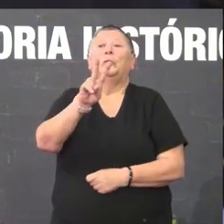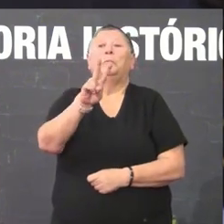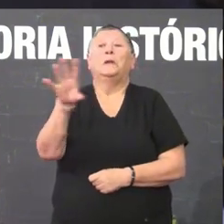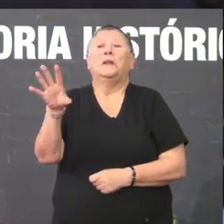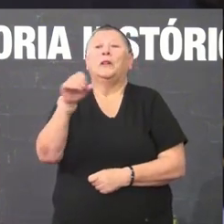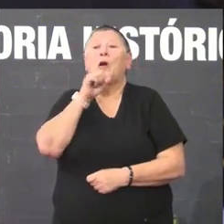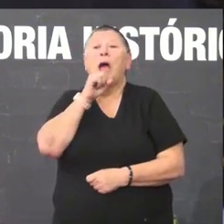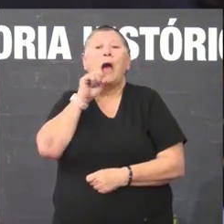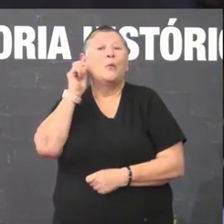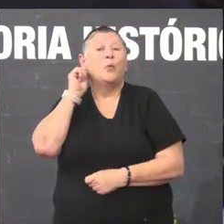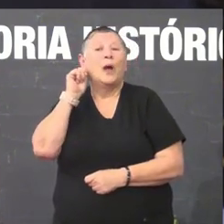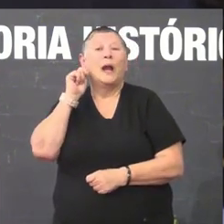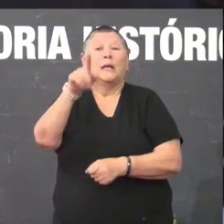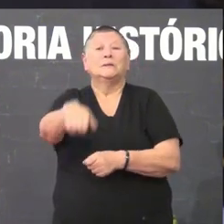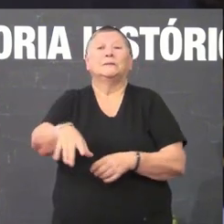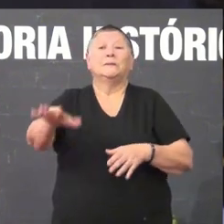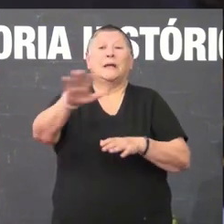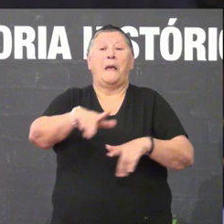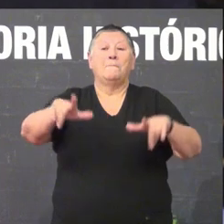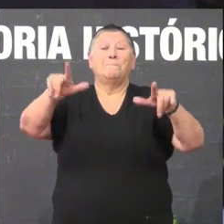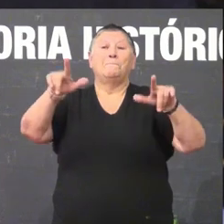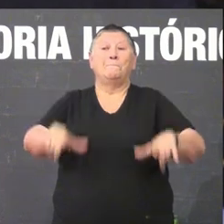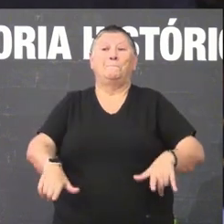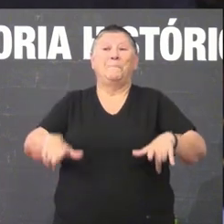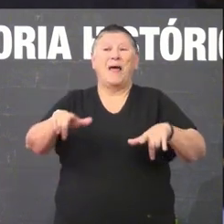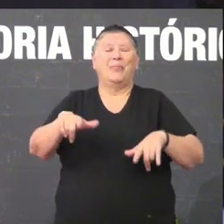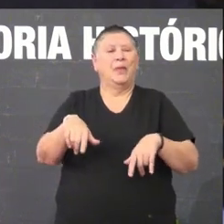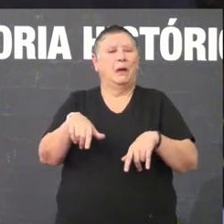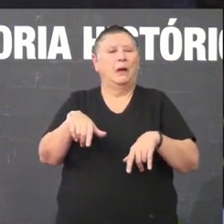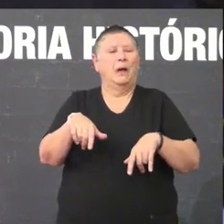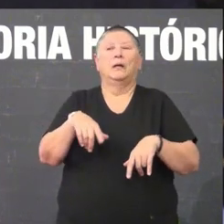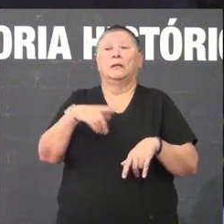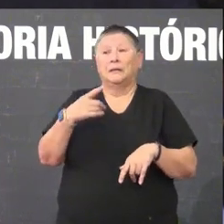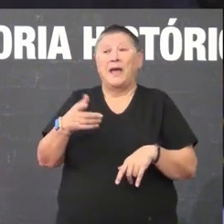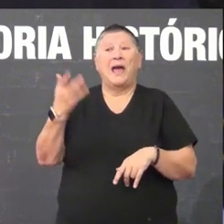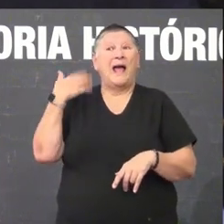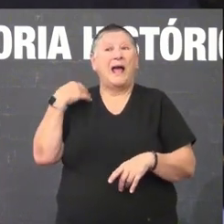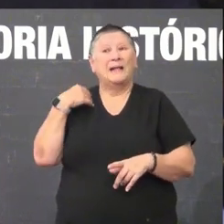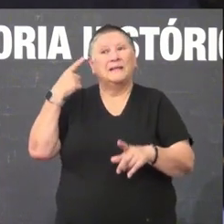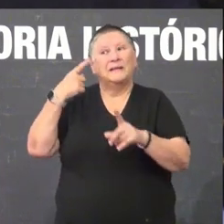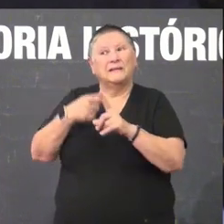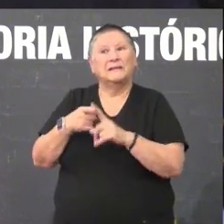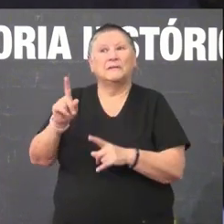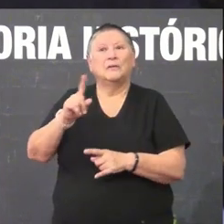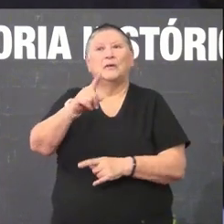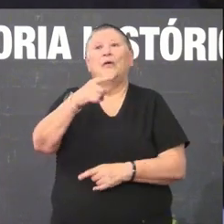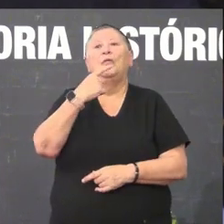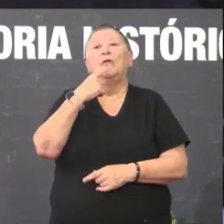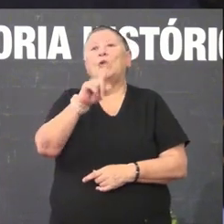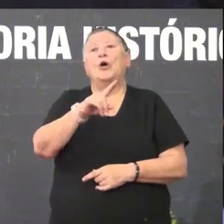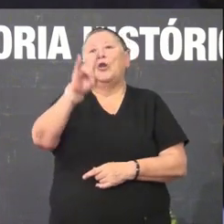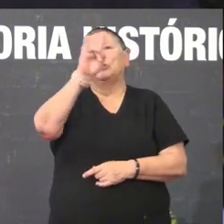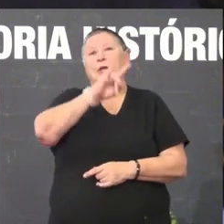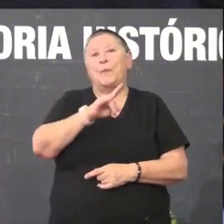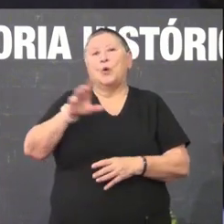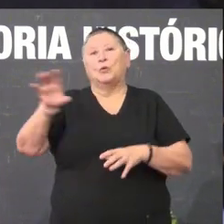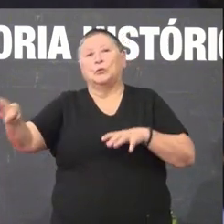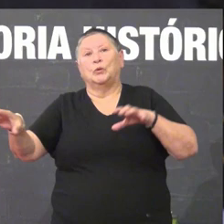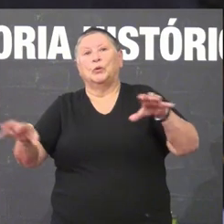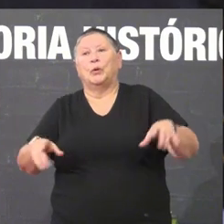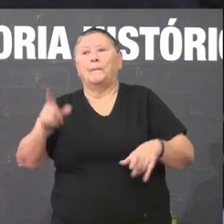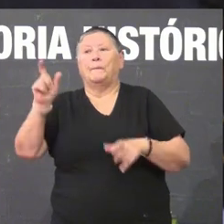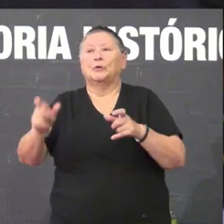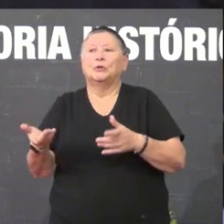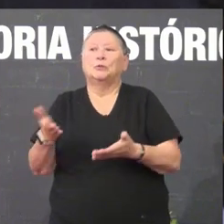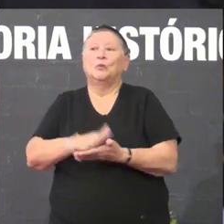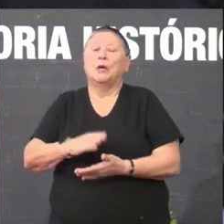Mayo dando vueltas a la plaza No cuando el relato vigente era otro cuando el relato vigente era el de los dos demonios era el de las víctimas inocentes